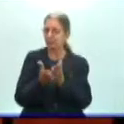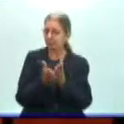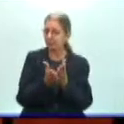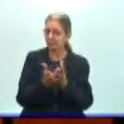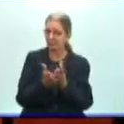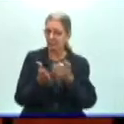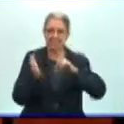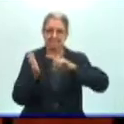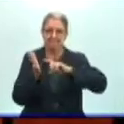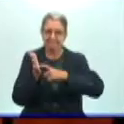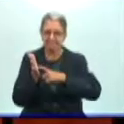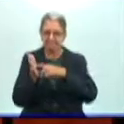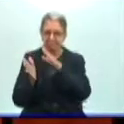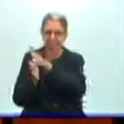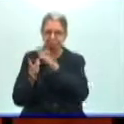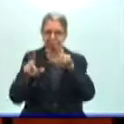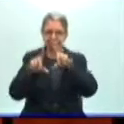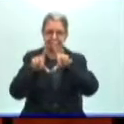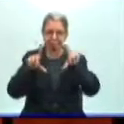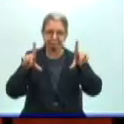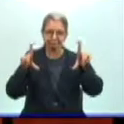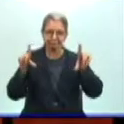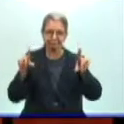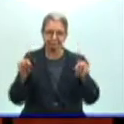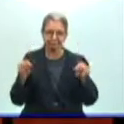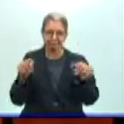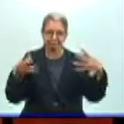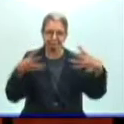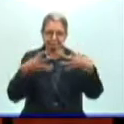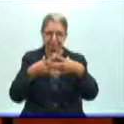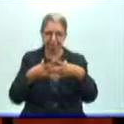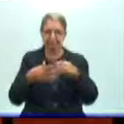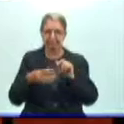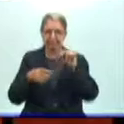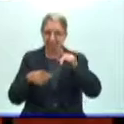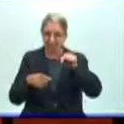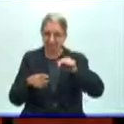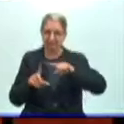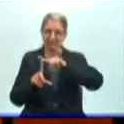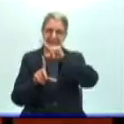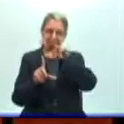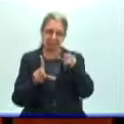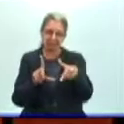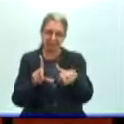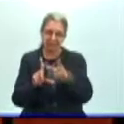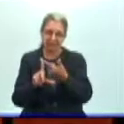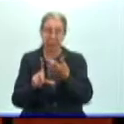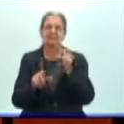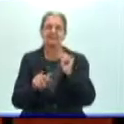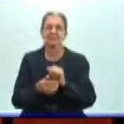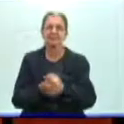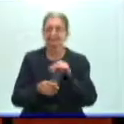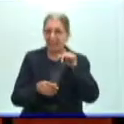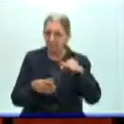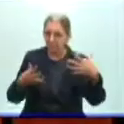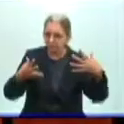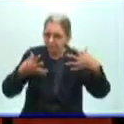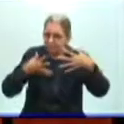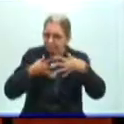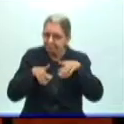los cuadriláteros convexos y ahora la circunferencia. Vas a unificar todos